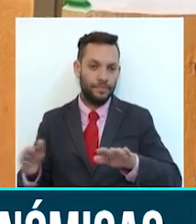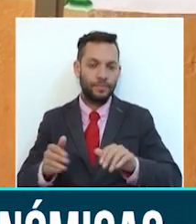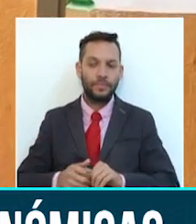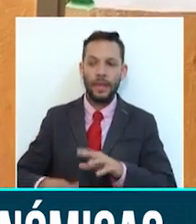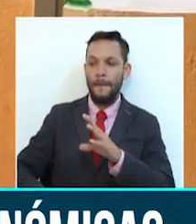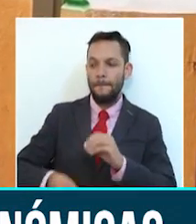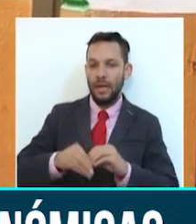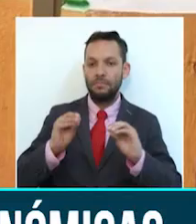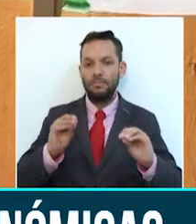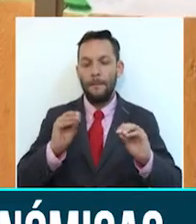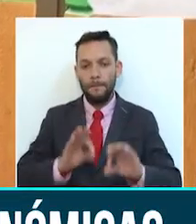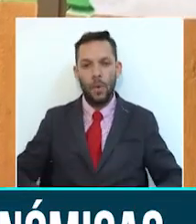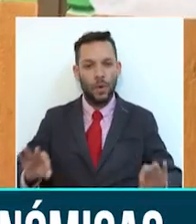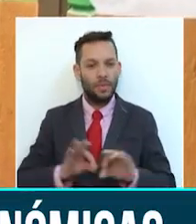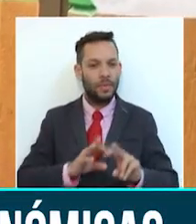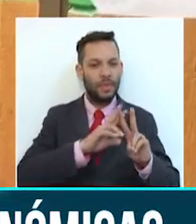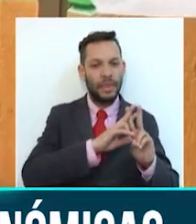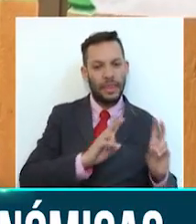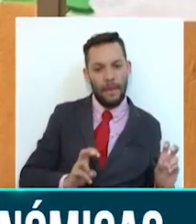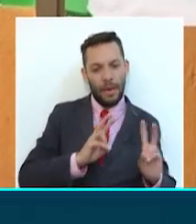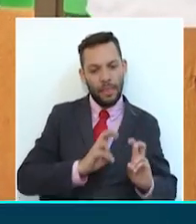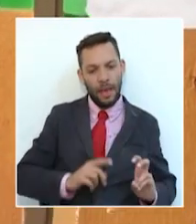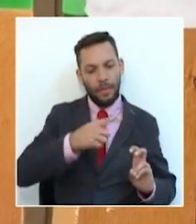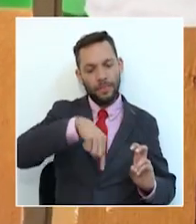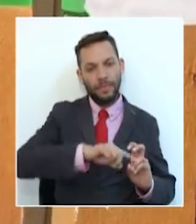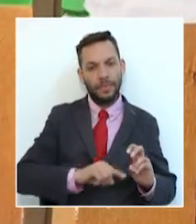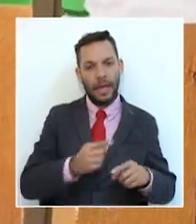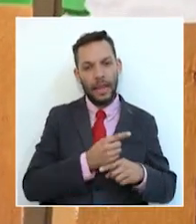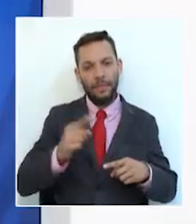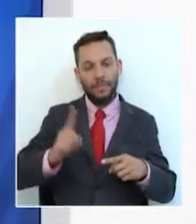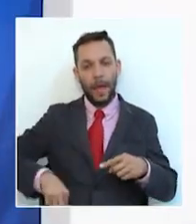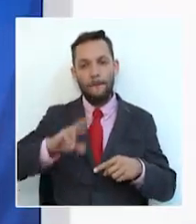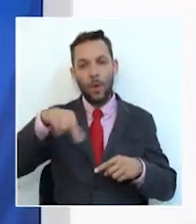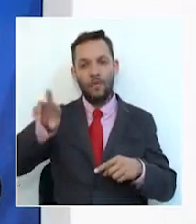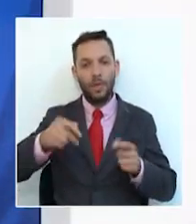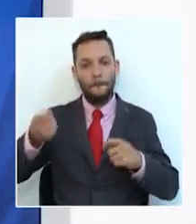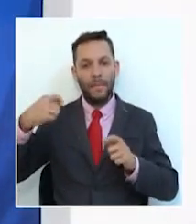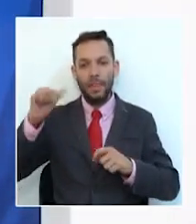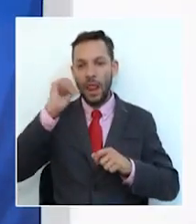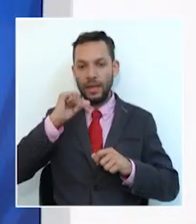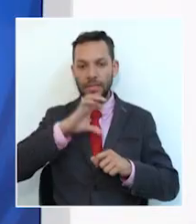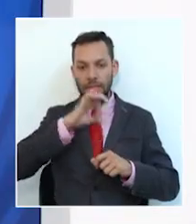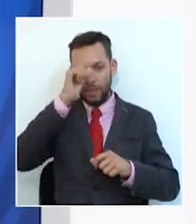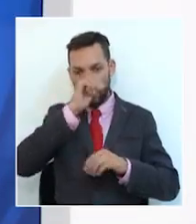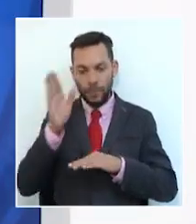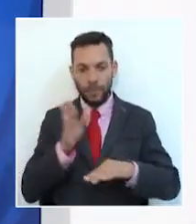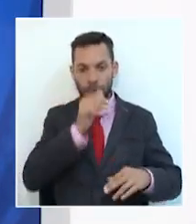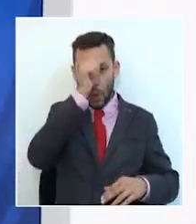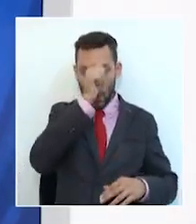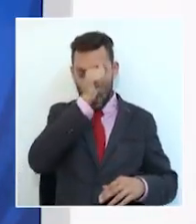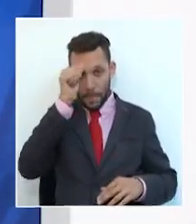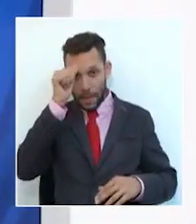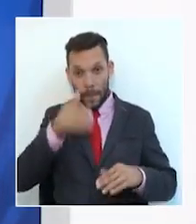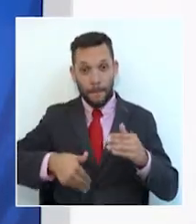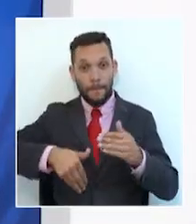Otra disposición que perjudicó al comercio durante el fin de semana fue la ley seca. Este domingo el presidente Iván Duque inició